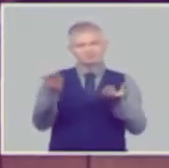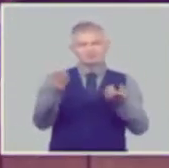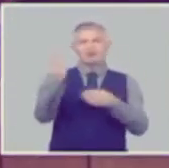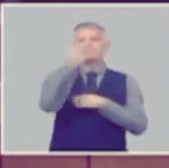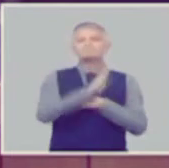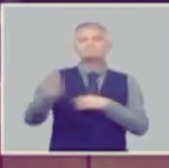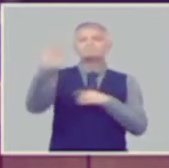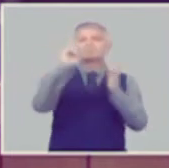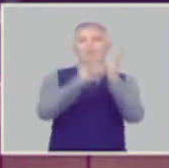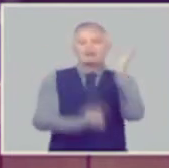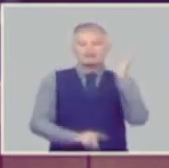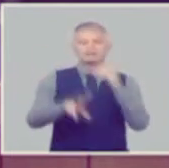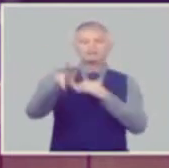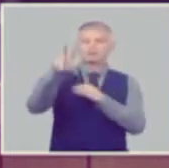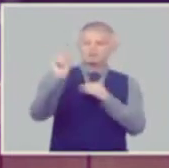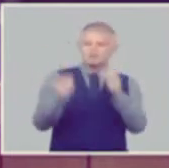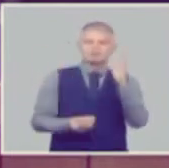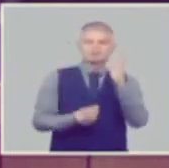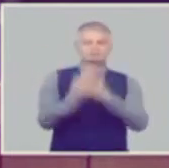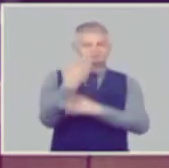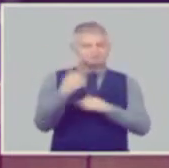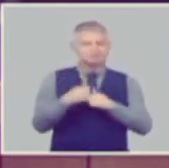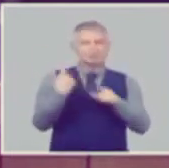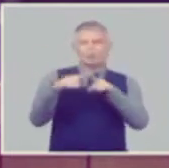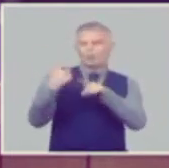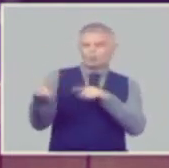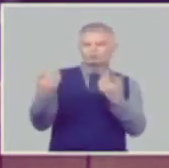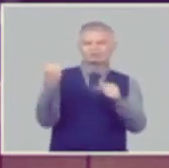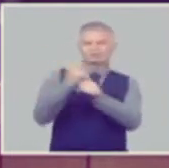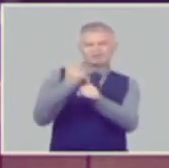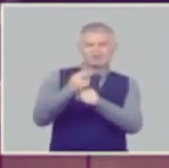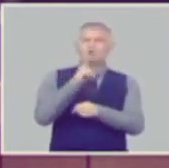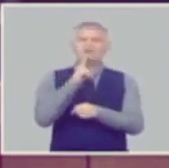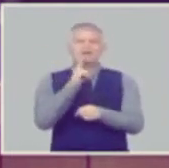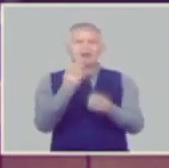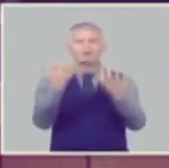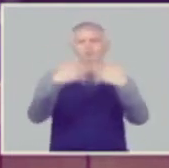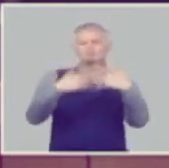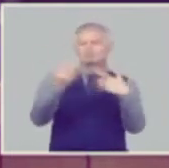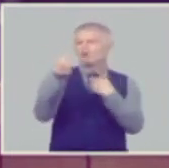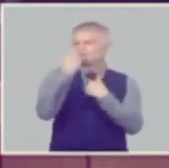país e inversiones en el sector hidráulico y la producción de alimentos, entre otros.